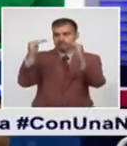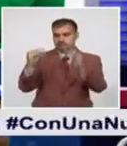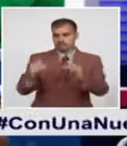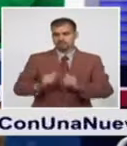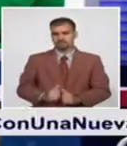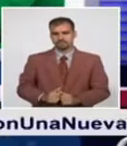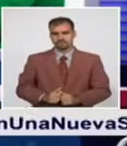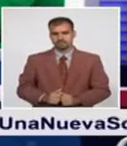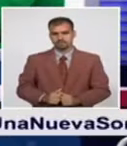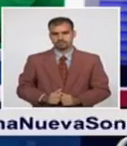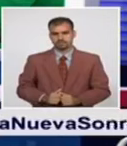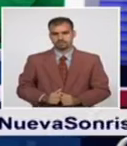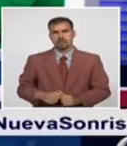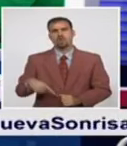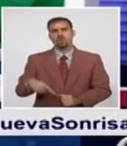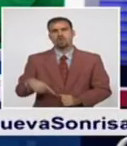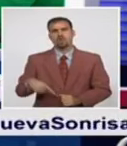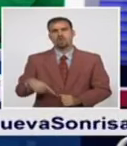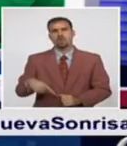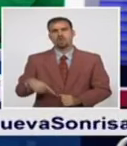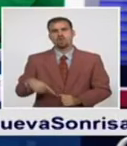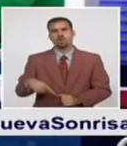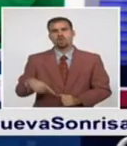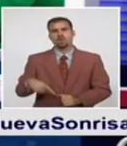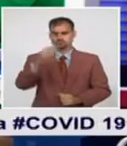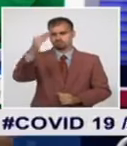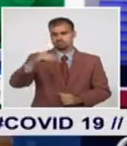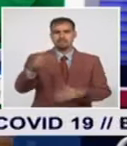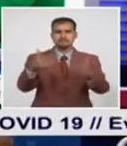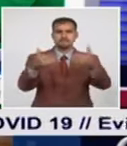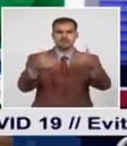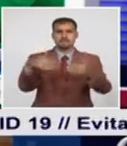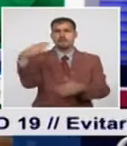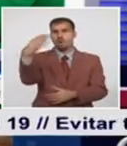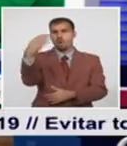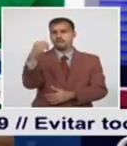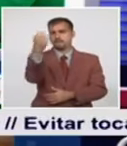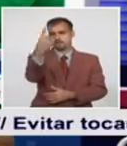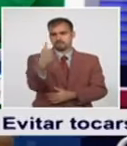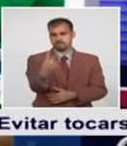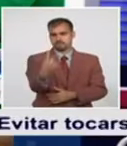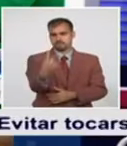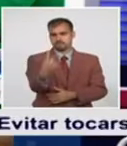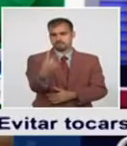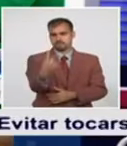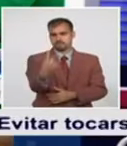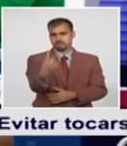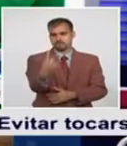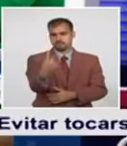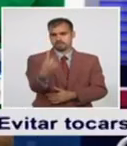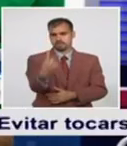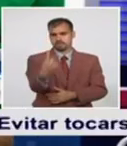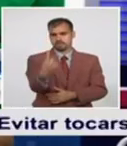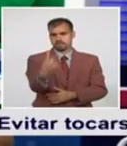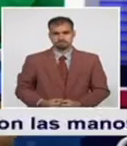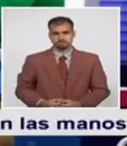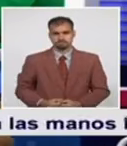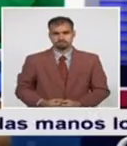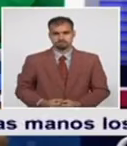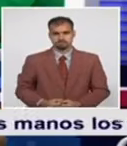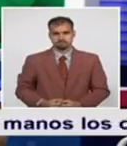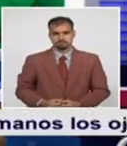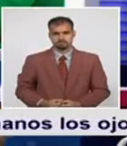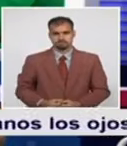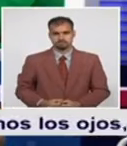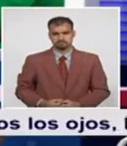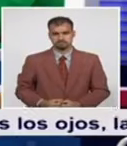21 de Rusia son 19, de Panamá y de Colombia 1 de cada uno. Y se diagnosticaron 4 extranjeros